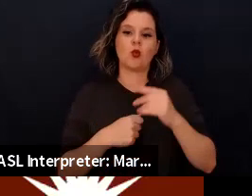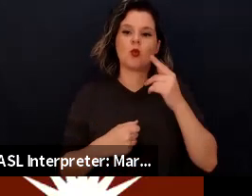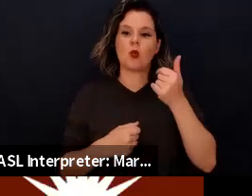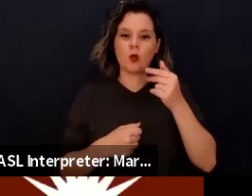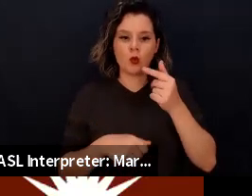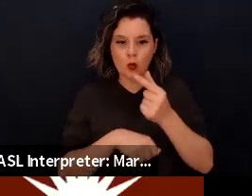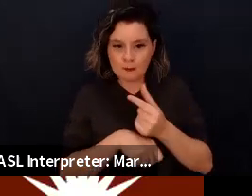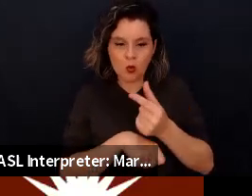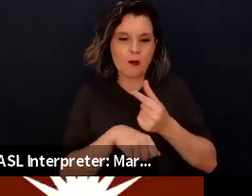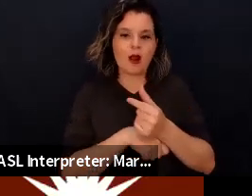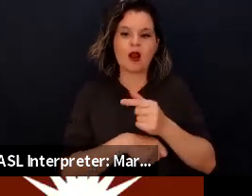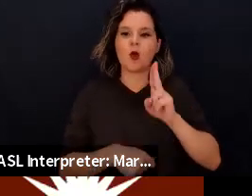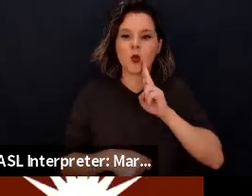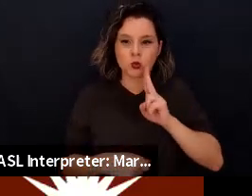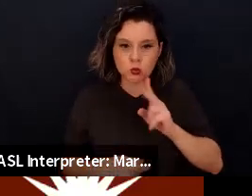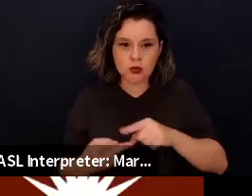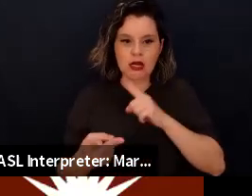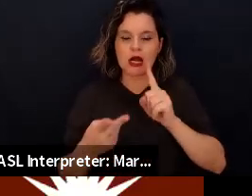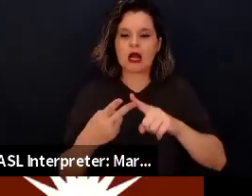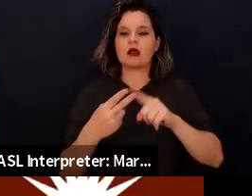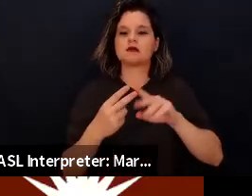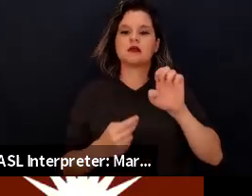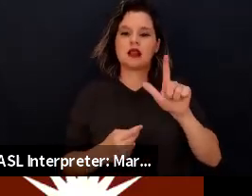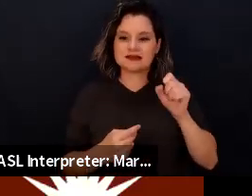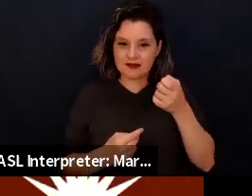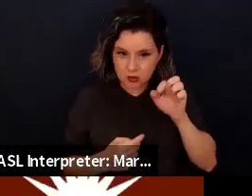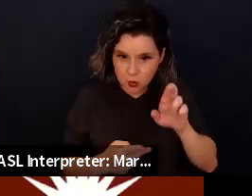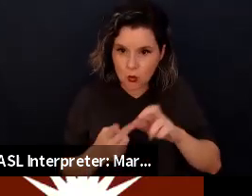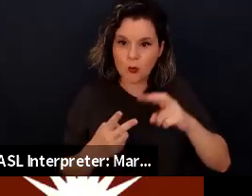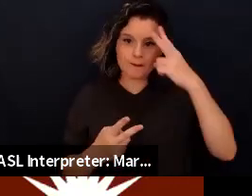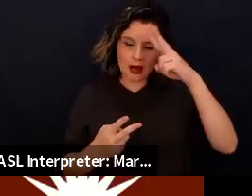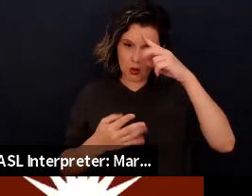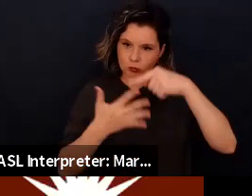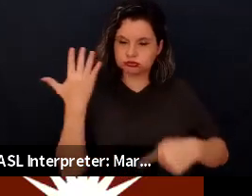El Salvador, México y entre otros.